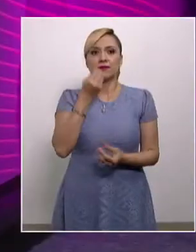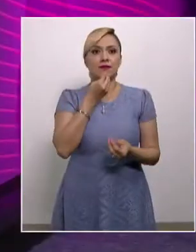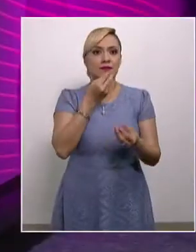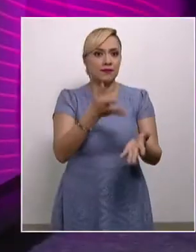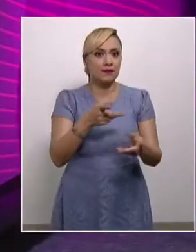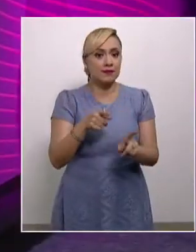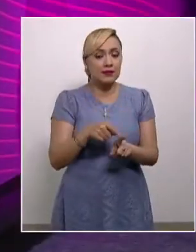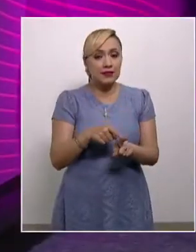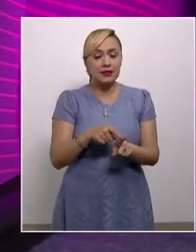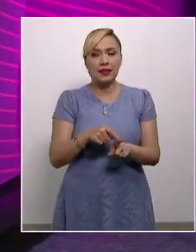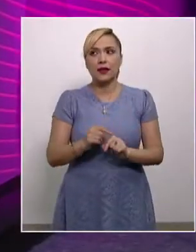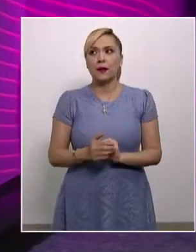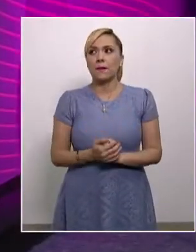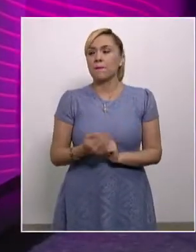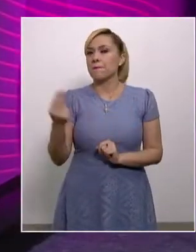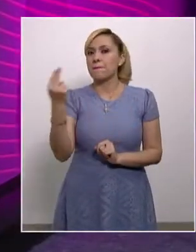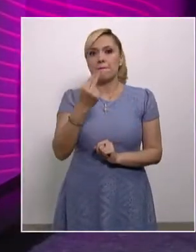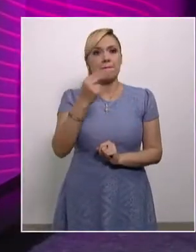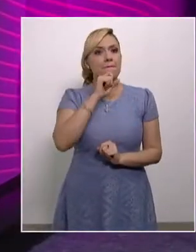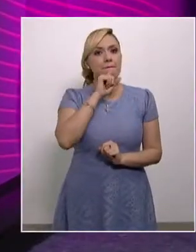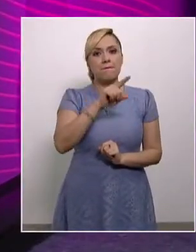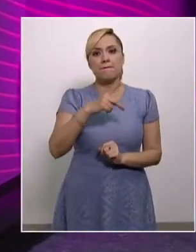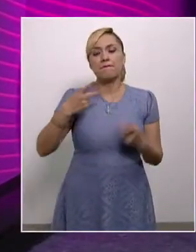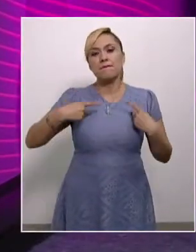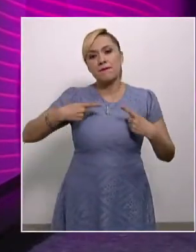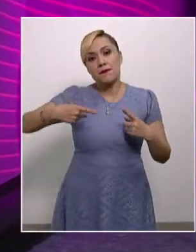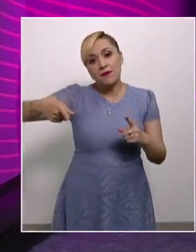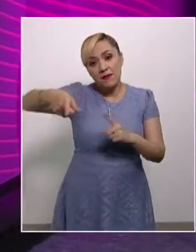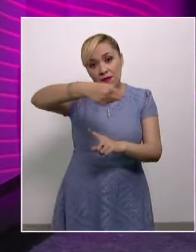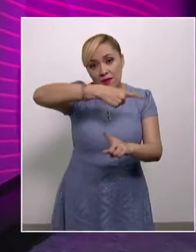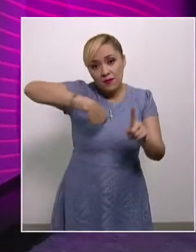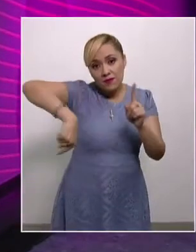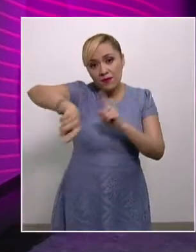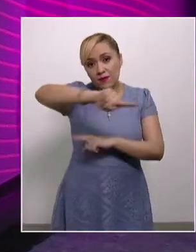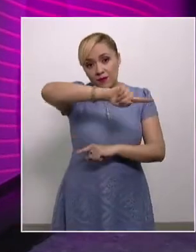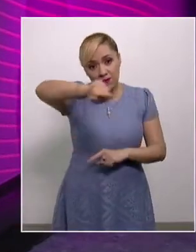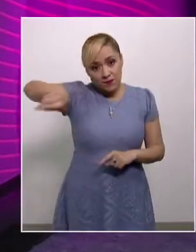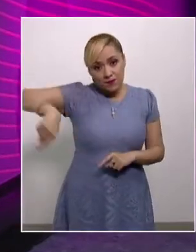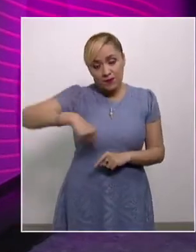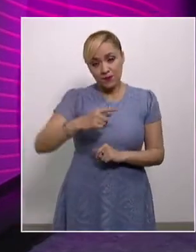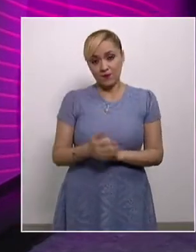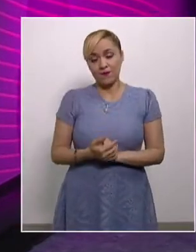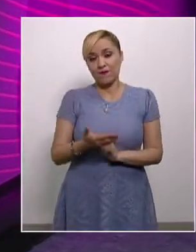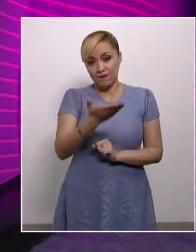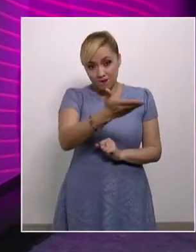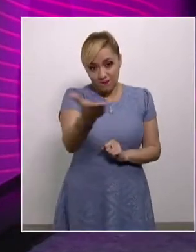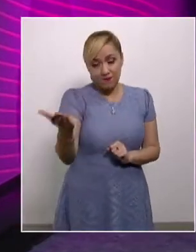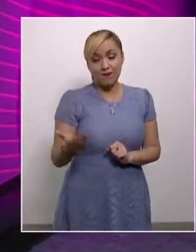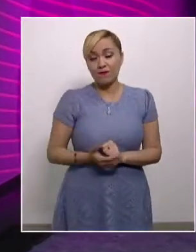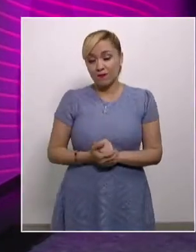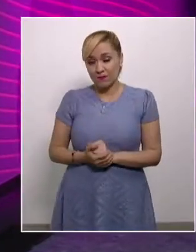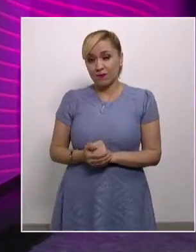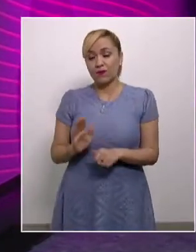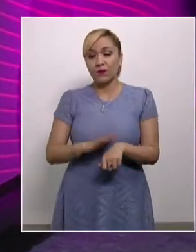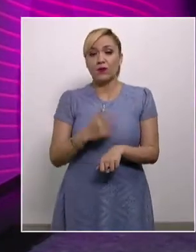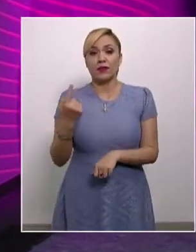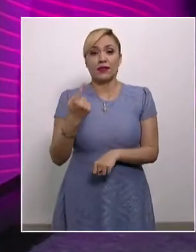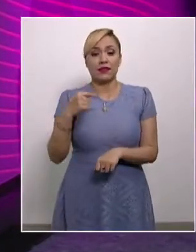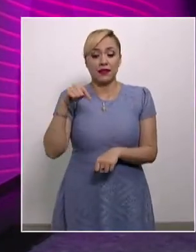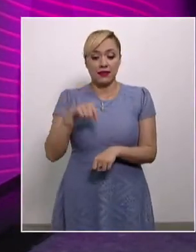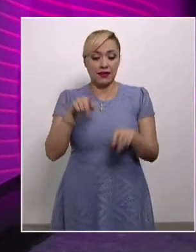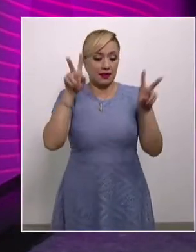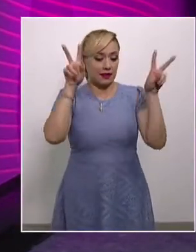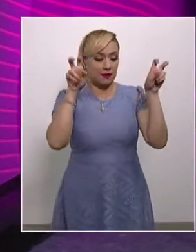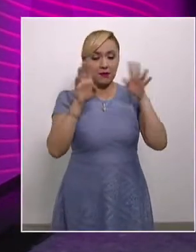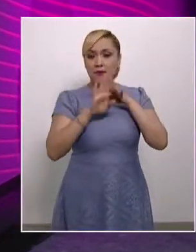tema, necesitamos también de la población de la sociedad en general. Porque este tema